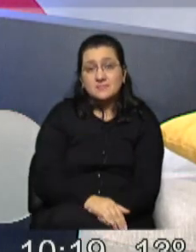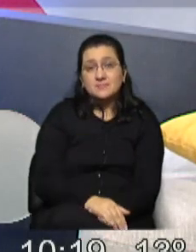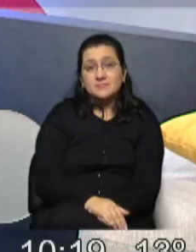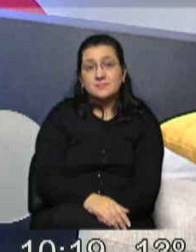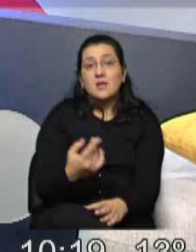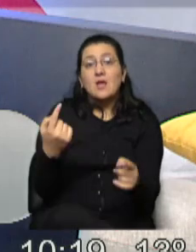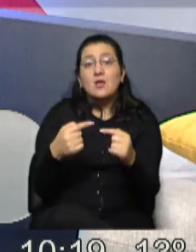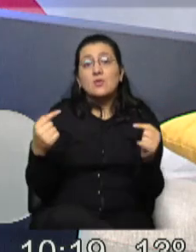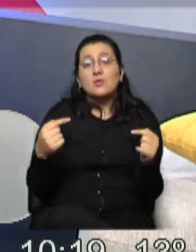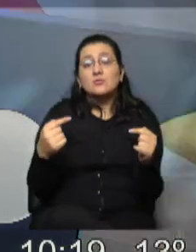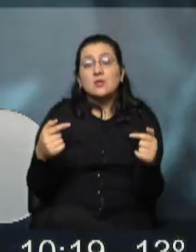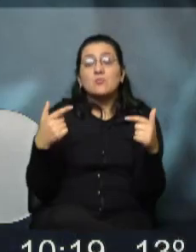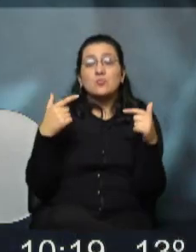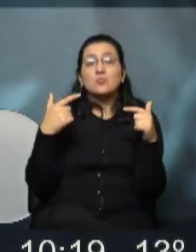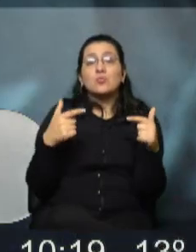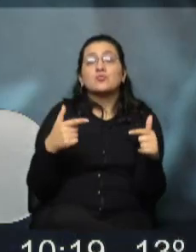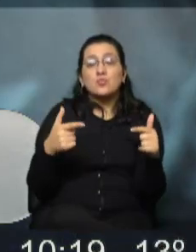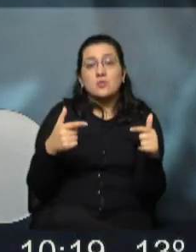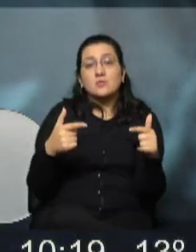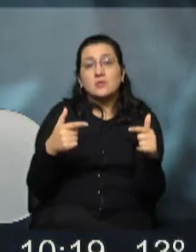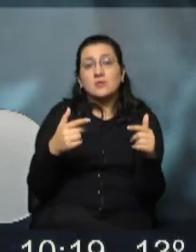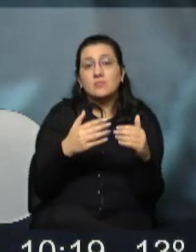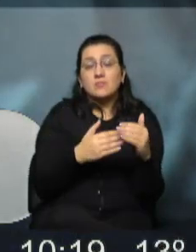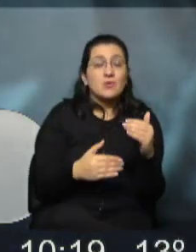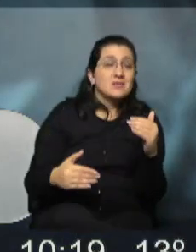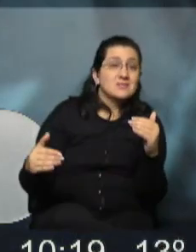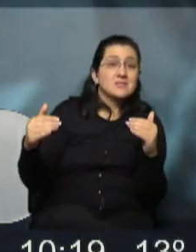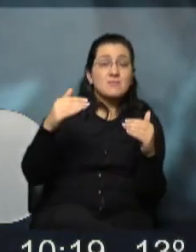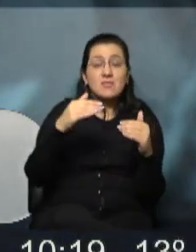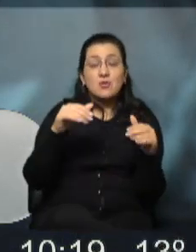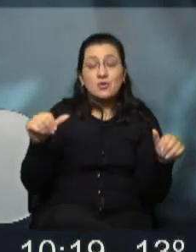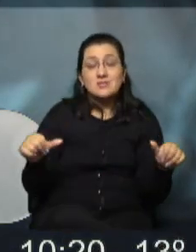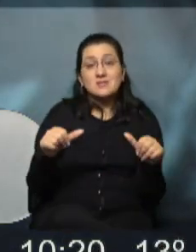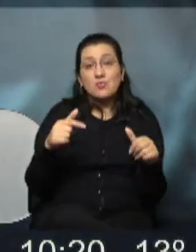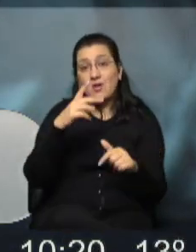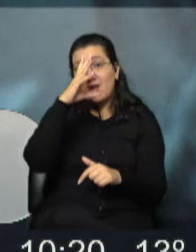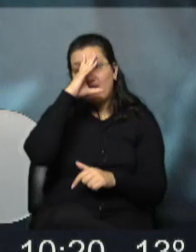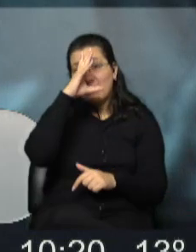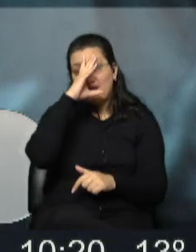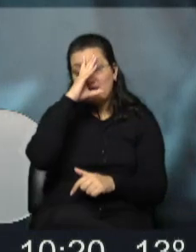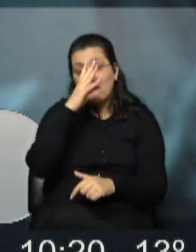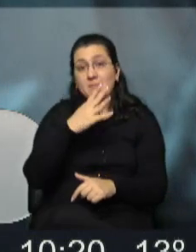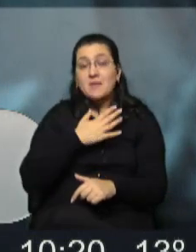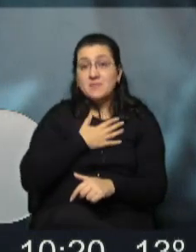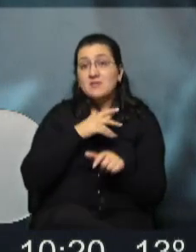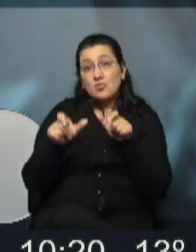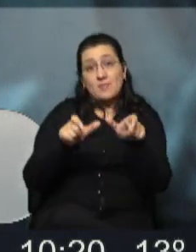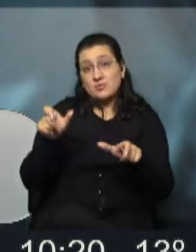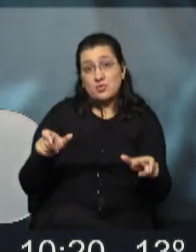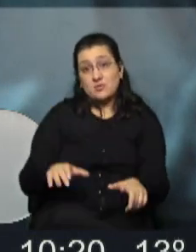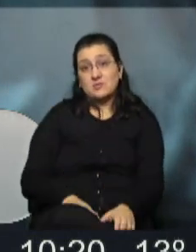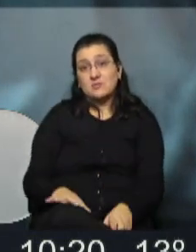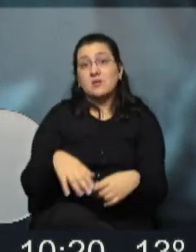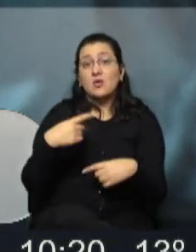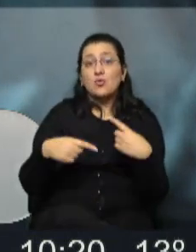cosa que está, por suerte, por encima de aquellos que hicimos carnaval o que hacen carnaval. Y para mí es la gente. Que